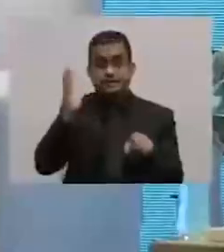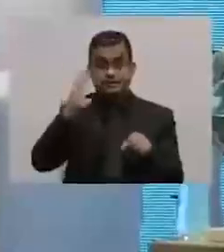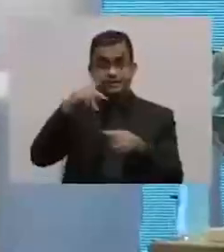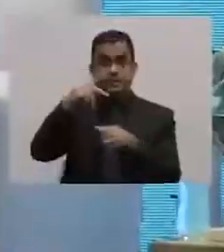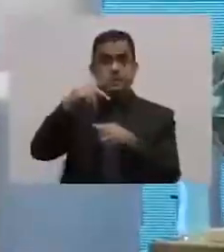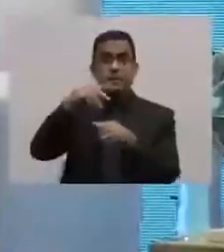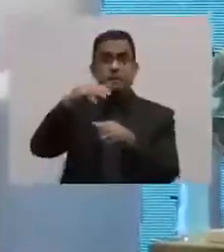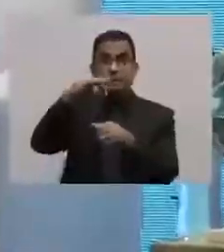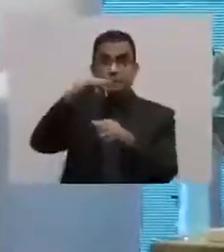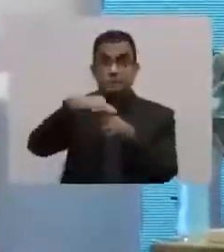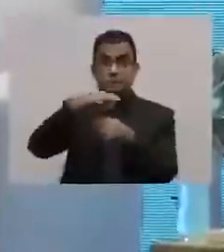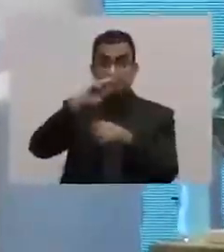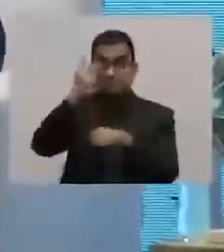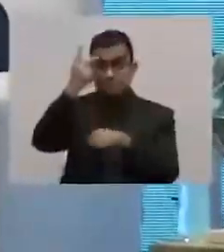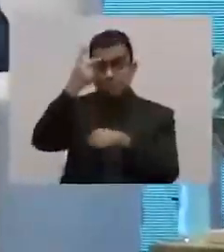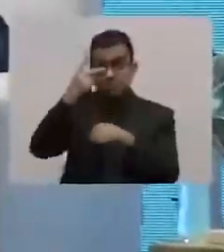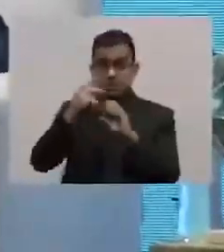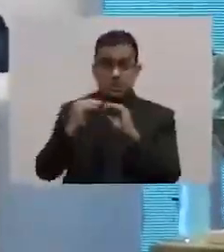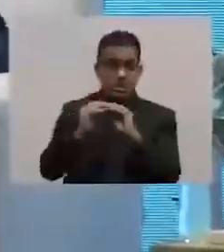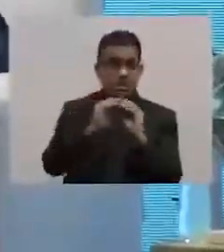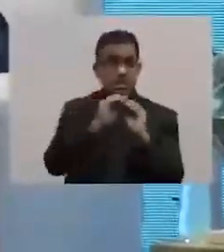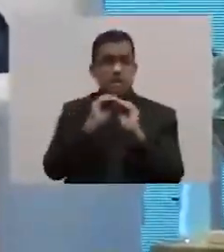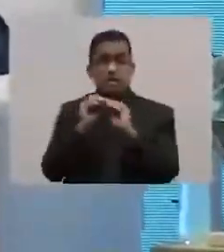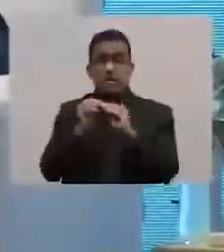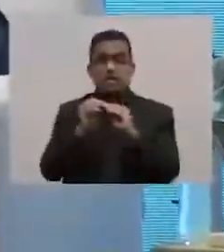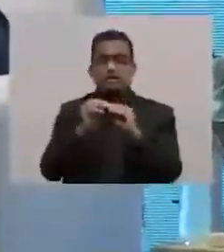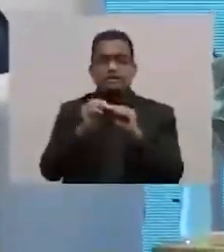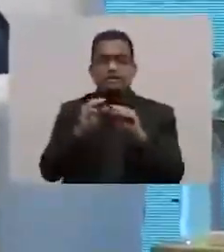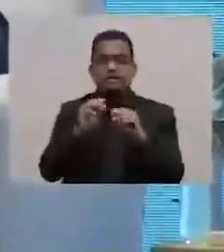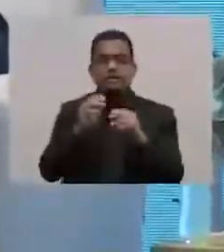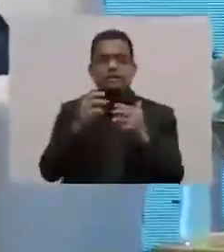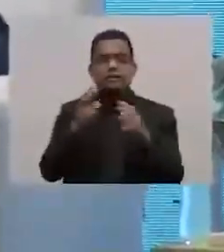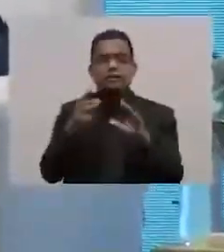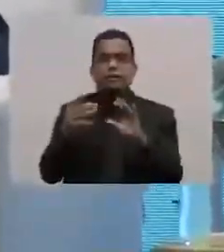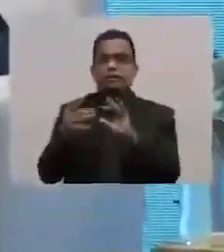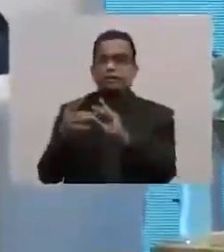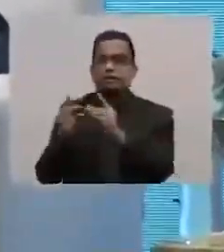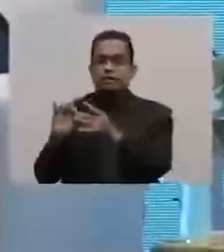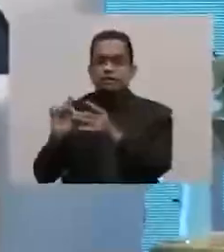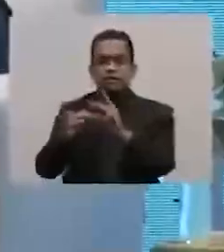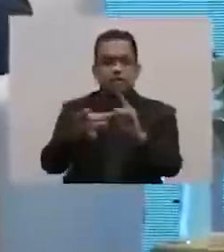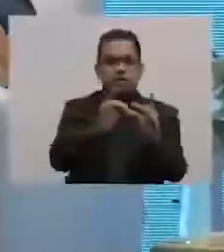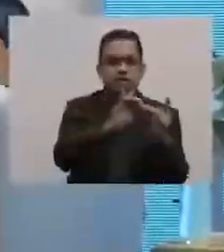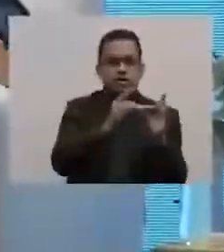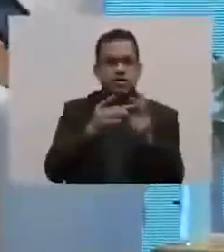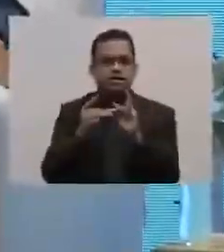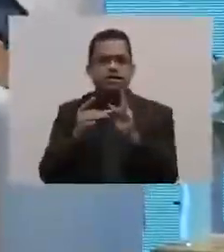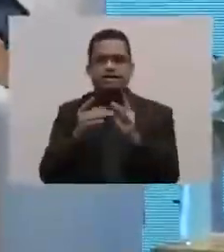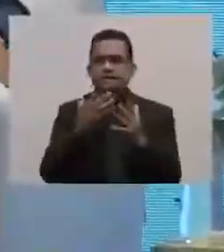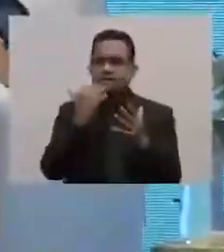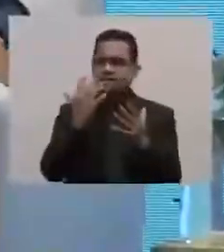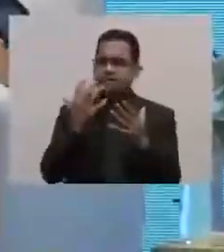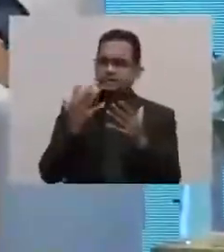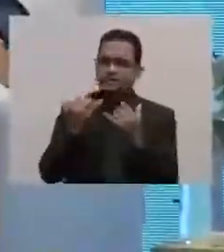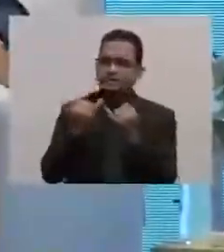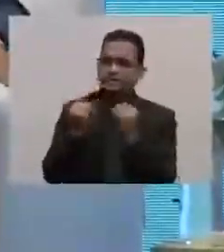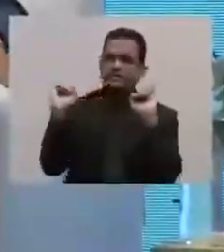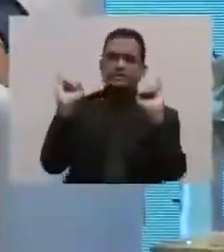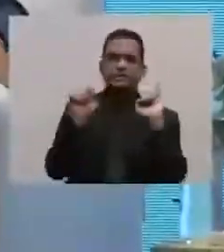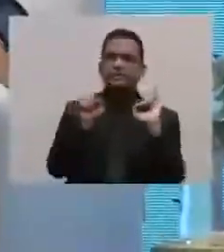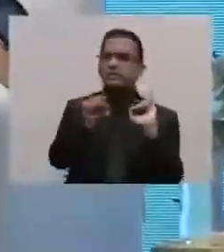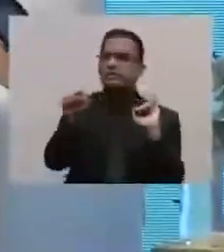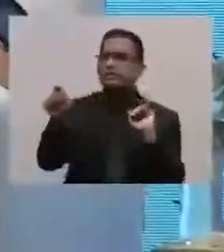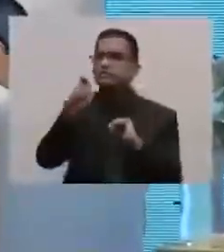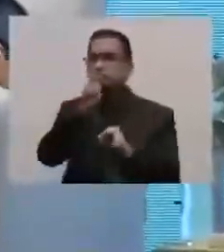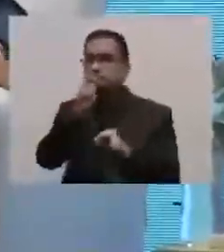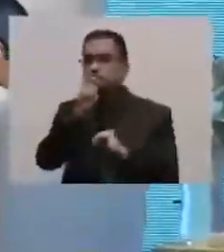electoral, para eliminar la cadena, que se le diera responsabilidad a los medios de conducir